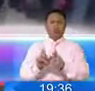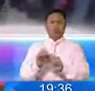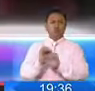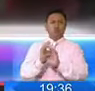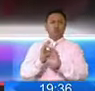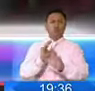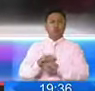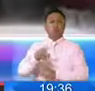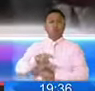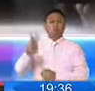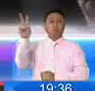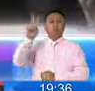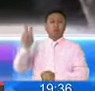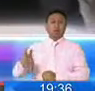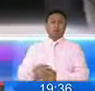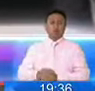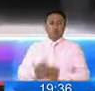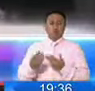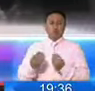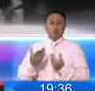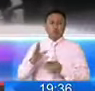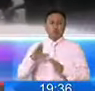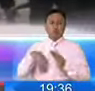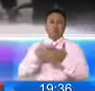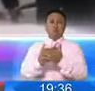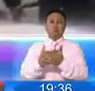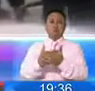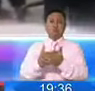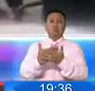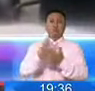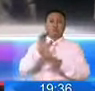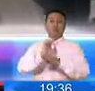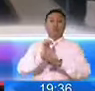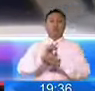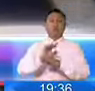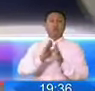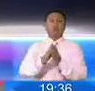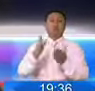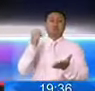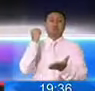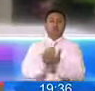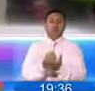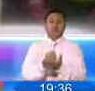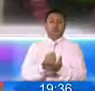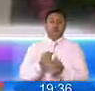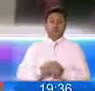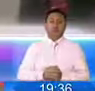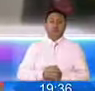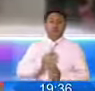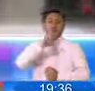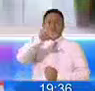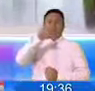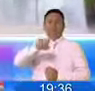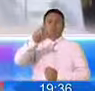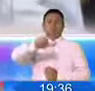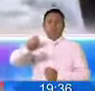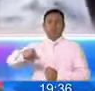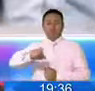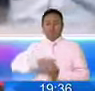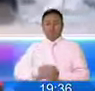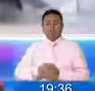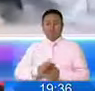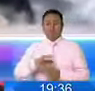sobre todo de nacionalidad venezolana, buscan llegar hasta Migración Ecuador y sellar el ingreso a territorio nacional. Más de 3.000 extranjeros